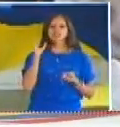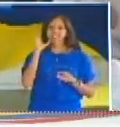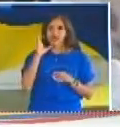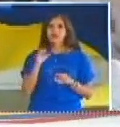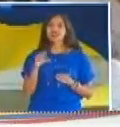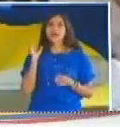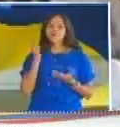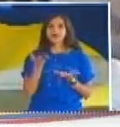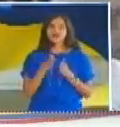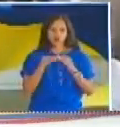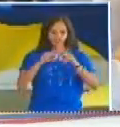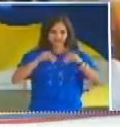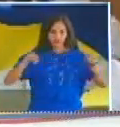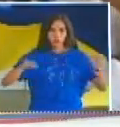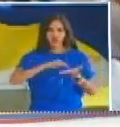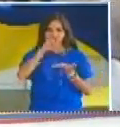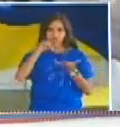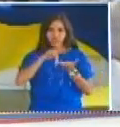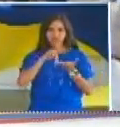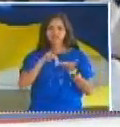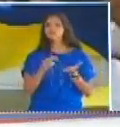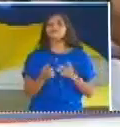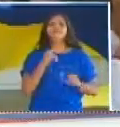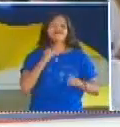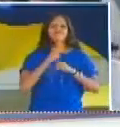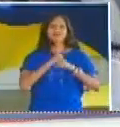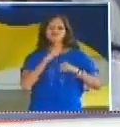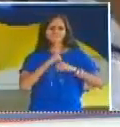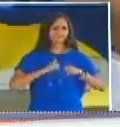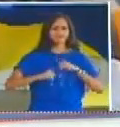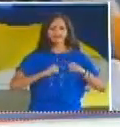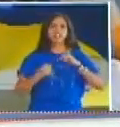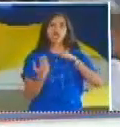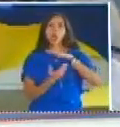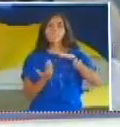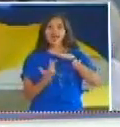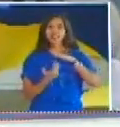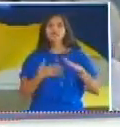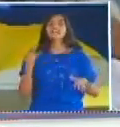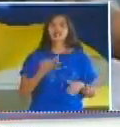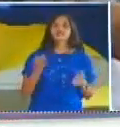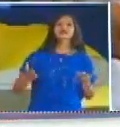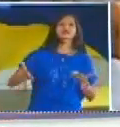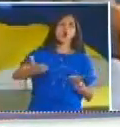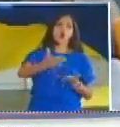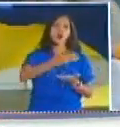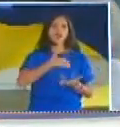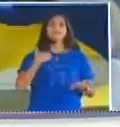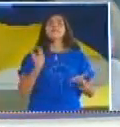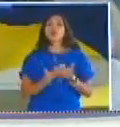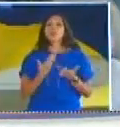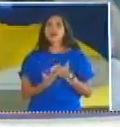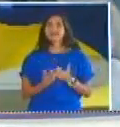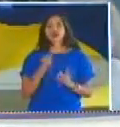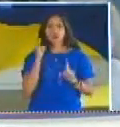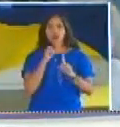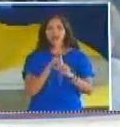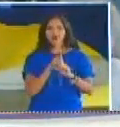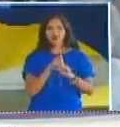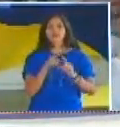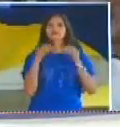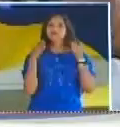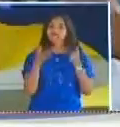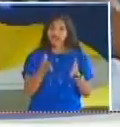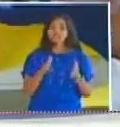de todo el territorio nacional, nos pusimos a trabajar desde la base para realmente recoger propuestas concretas y